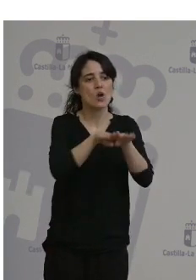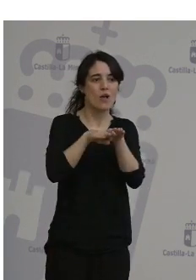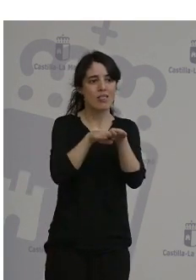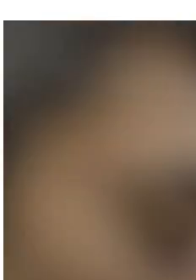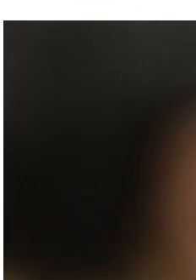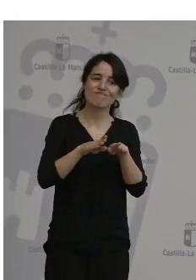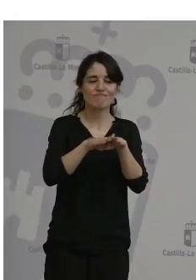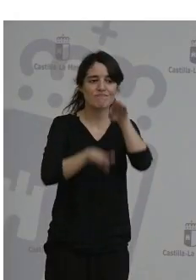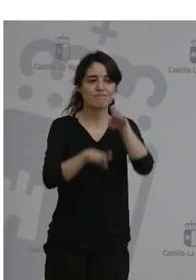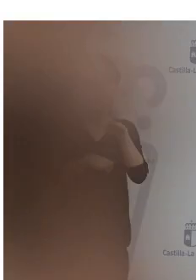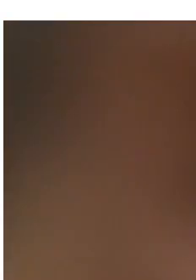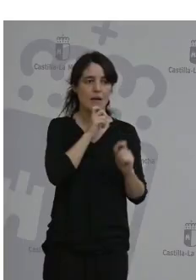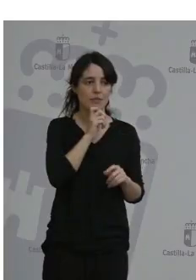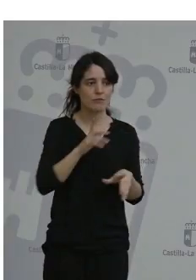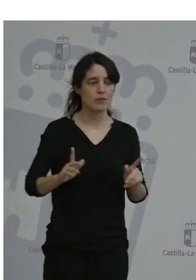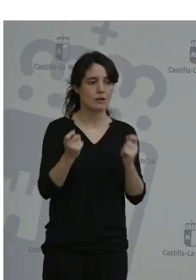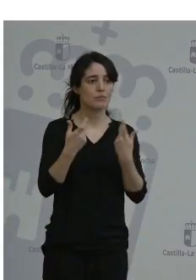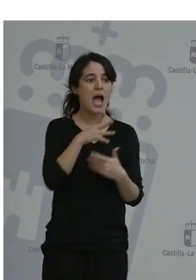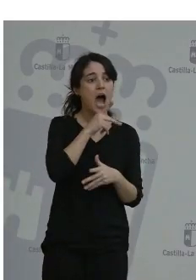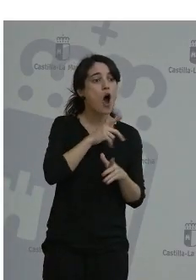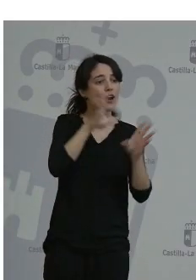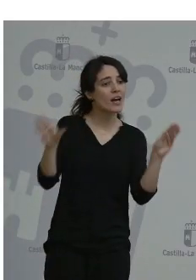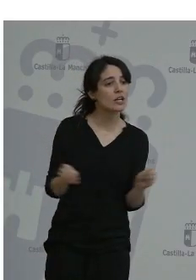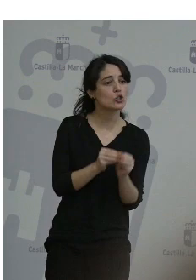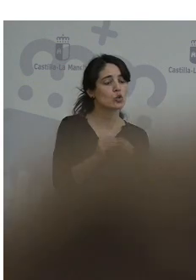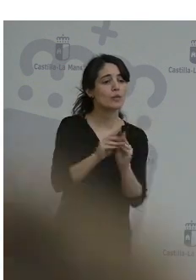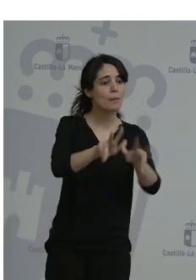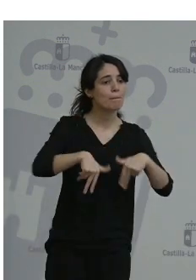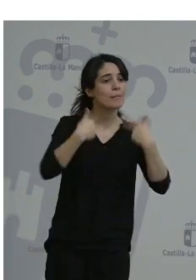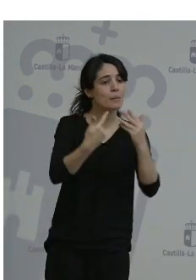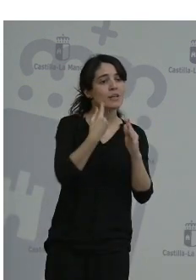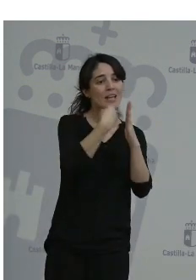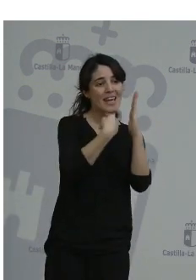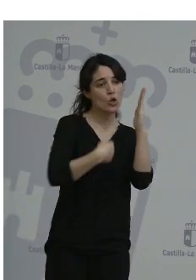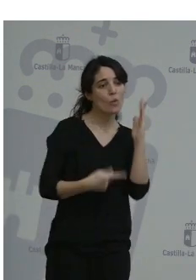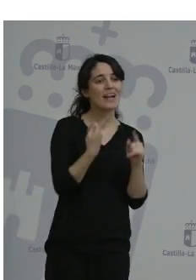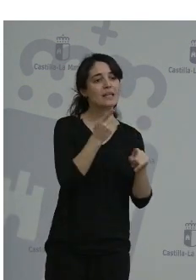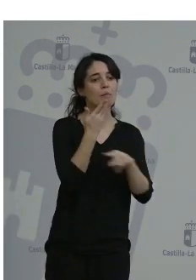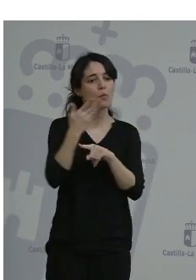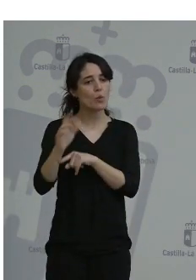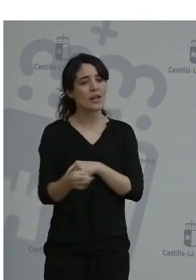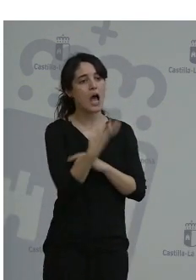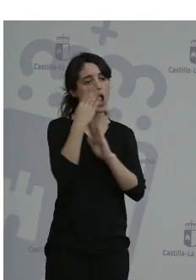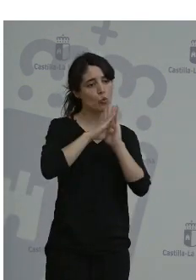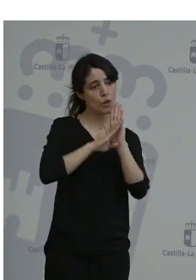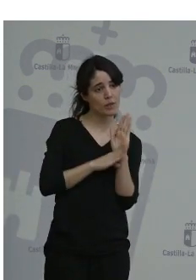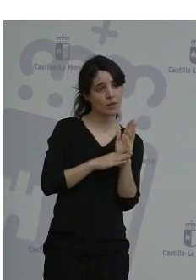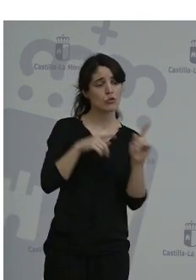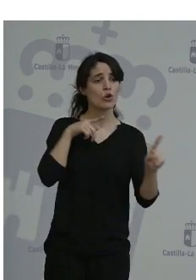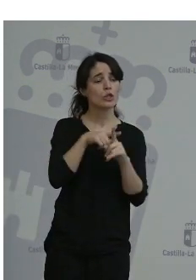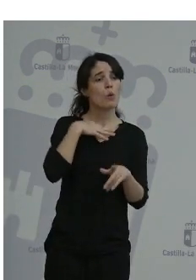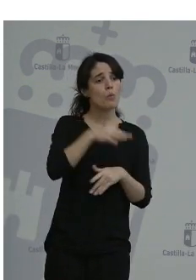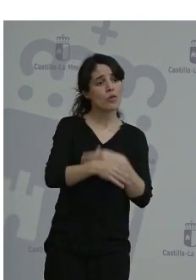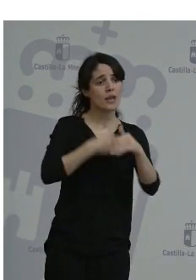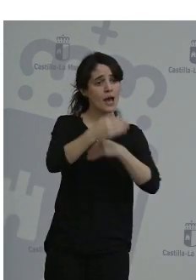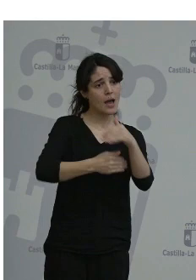resumen, me permito enumerar y proponer algunas medidas para avanzar en este